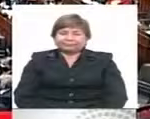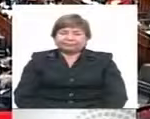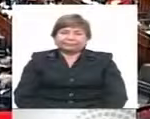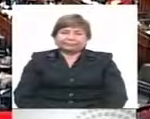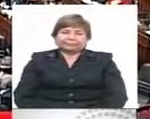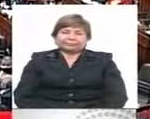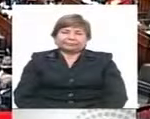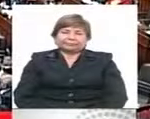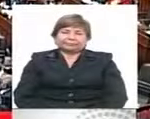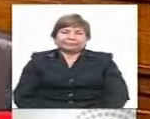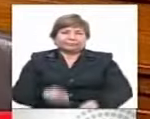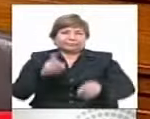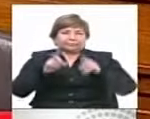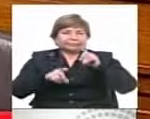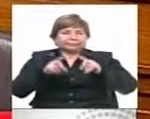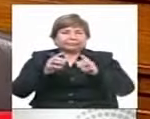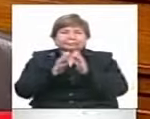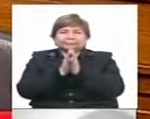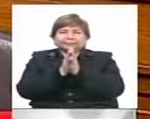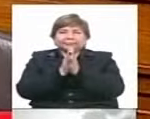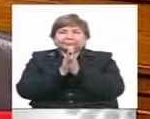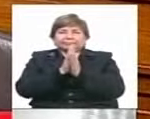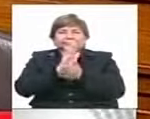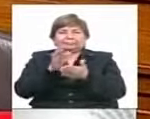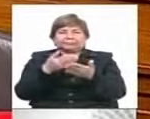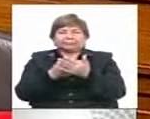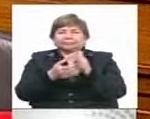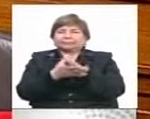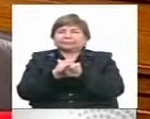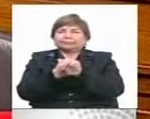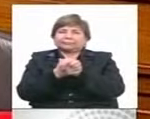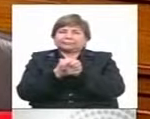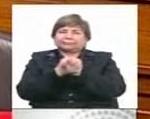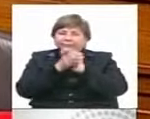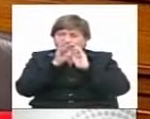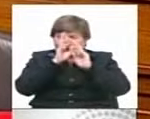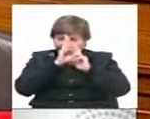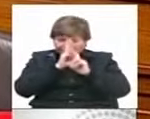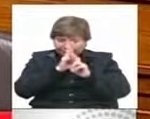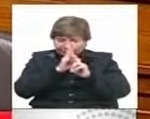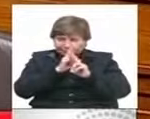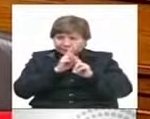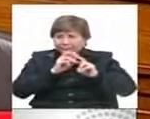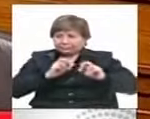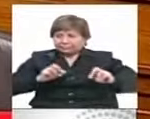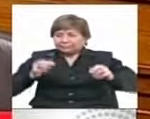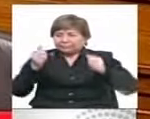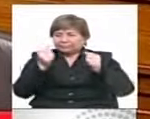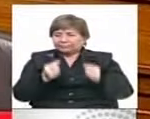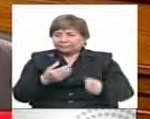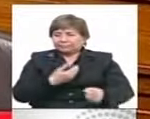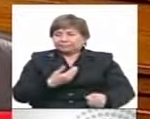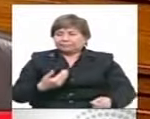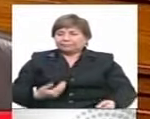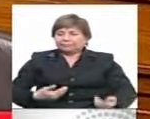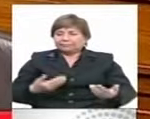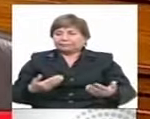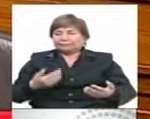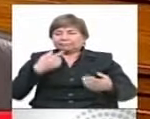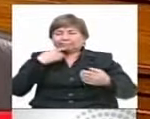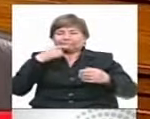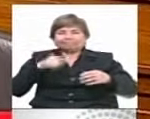Voy a tomarme unos segundos en pedirles por favor a todos los colegas que respetemos este primer poder del Estado.